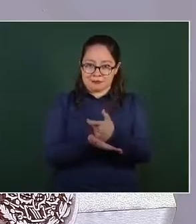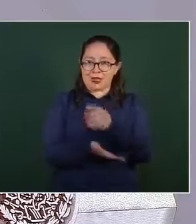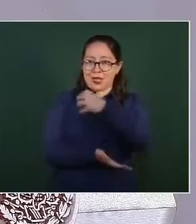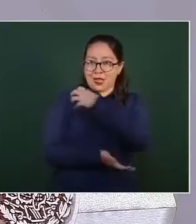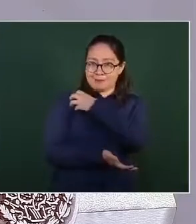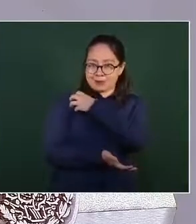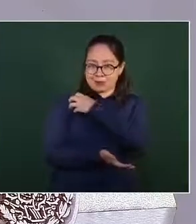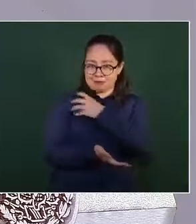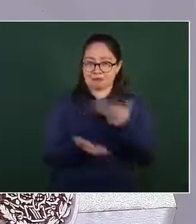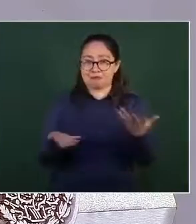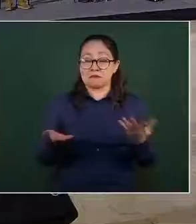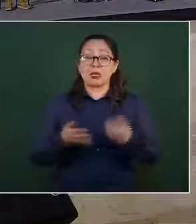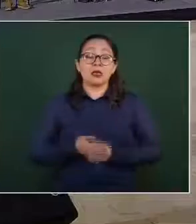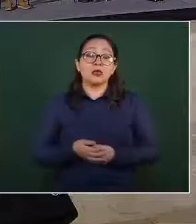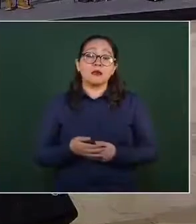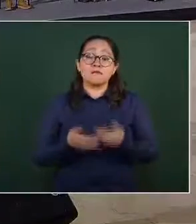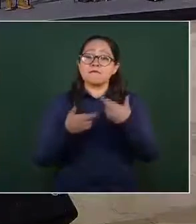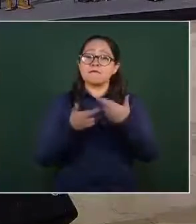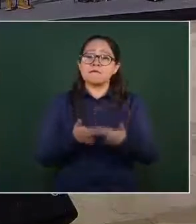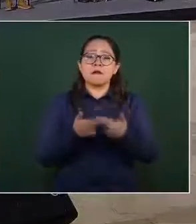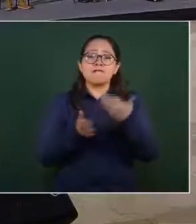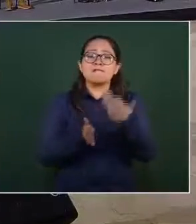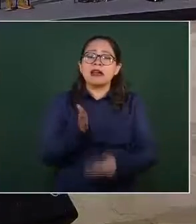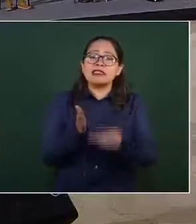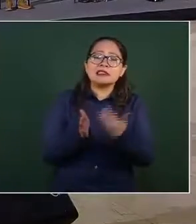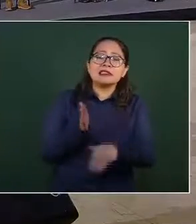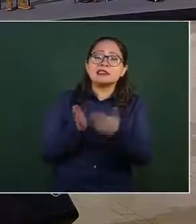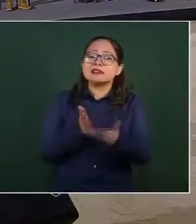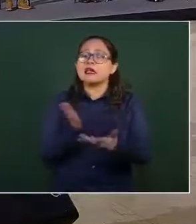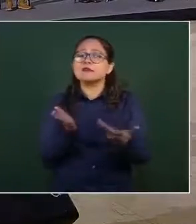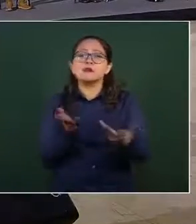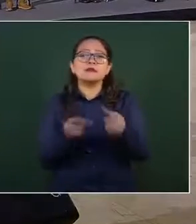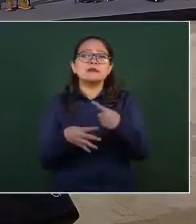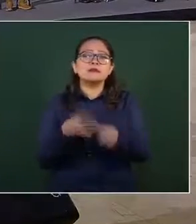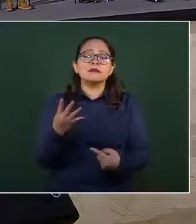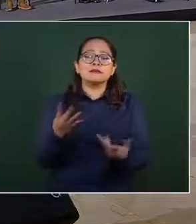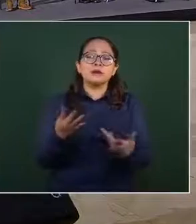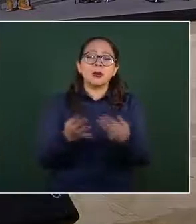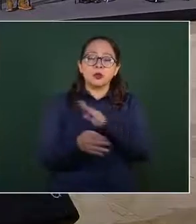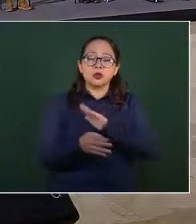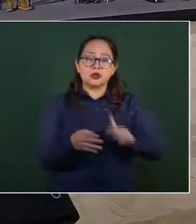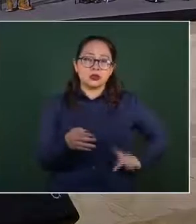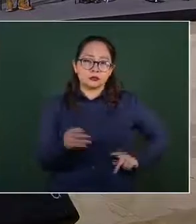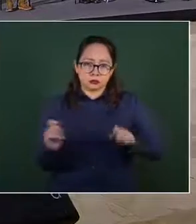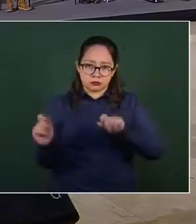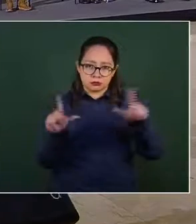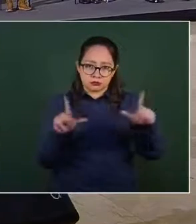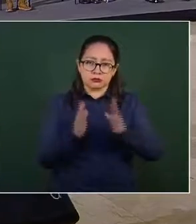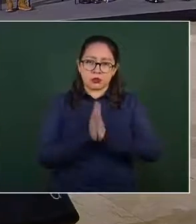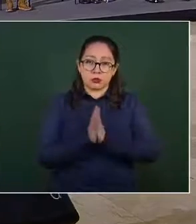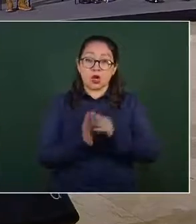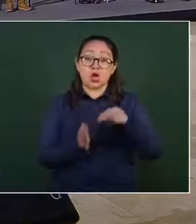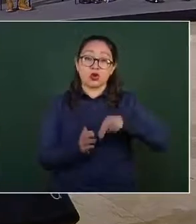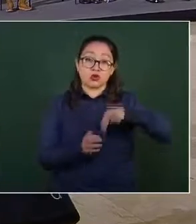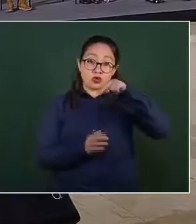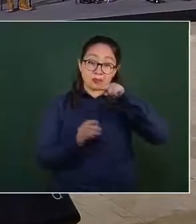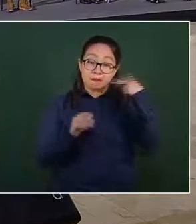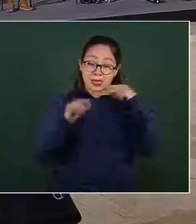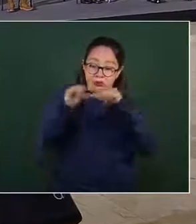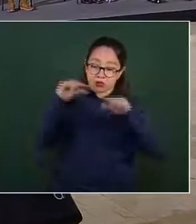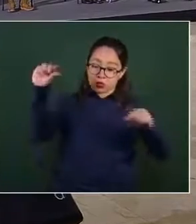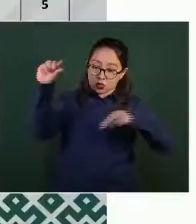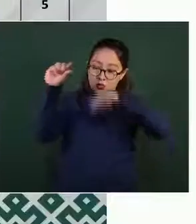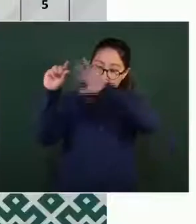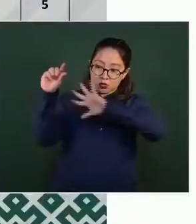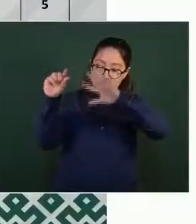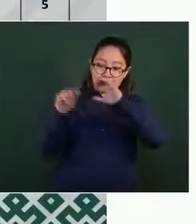Sí. Y nos restan estos municipios. La que sigue, por favor. Un municipio al norte, Chalma, estará cubierto el 6.